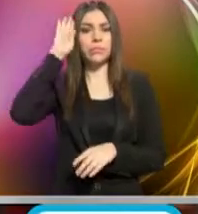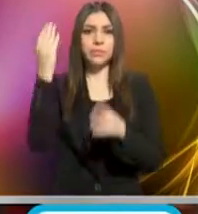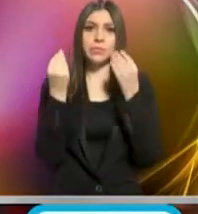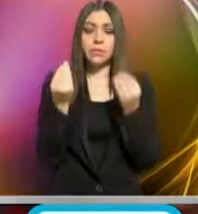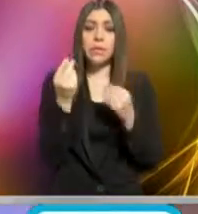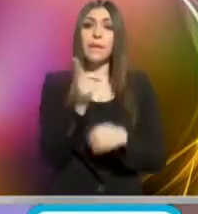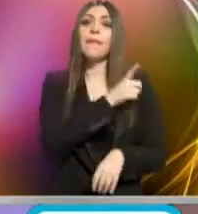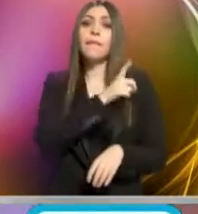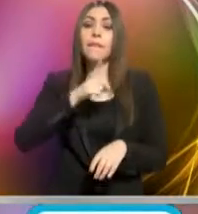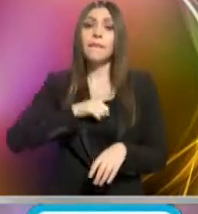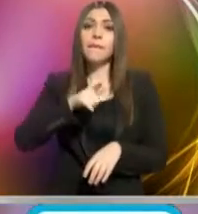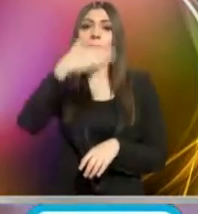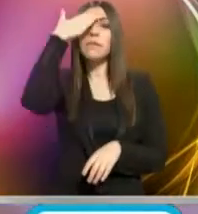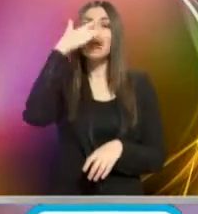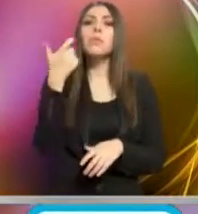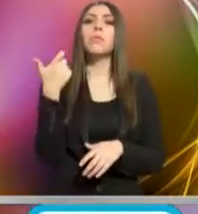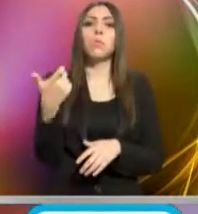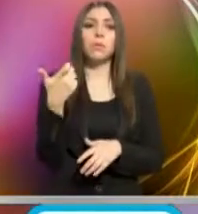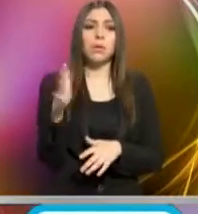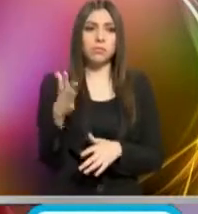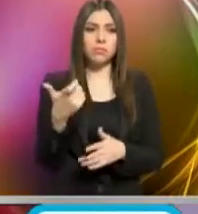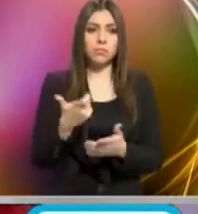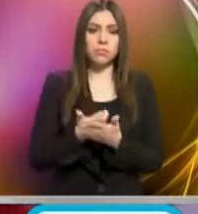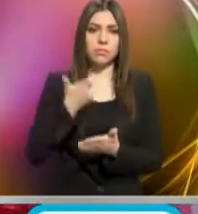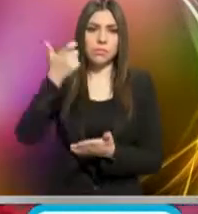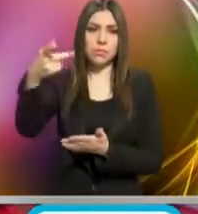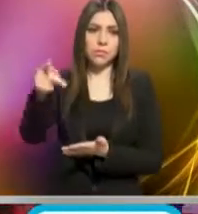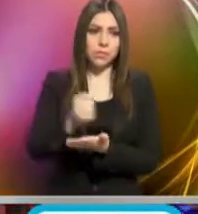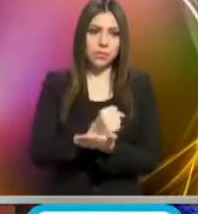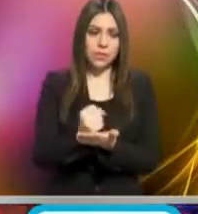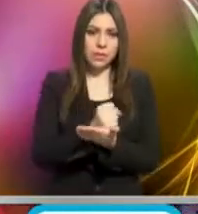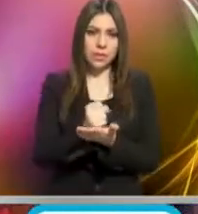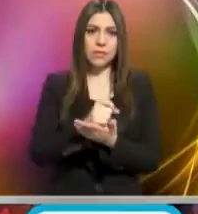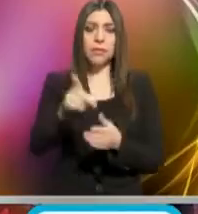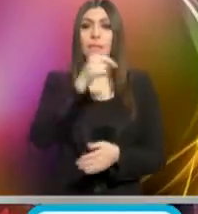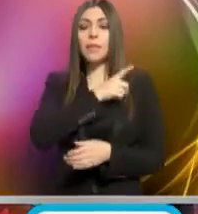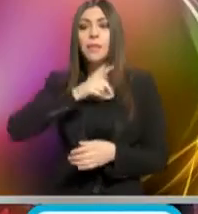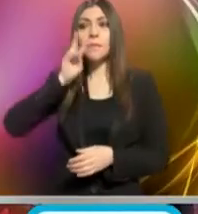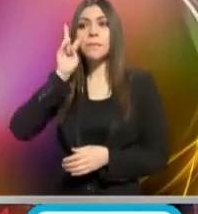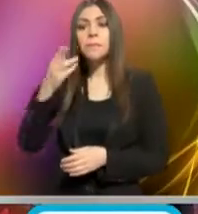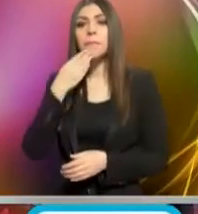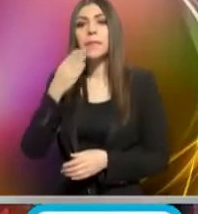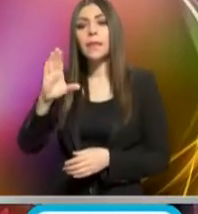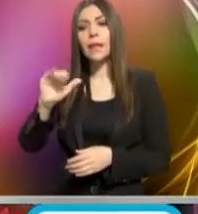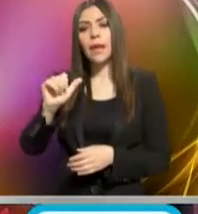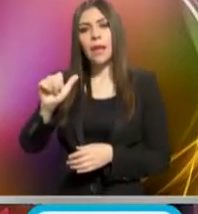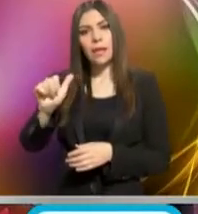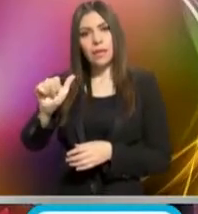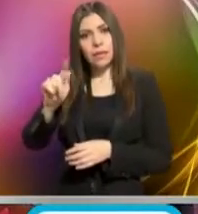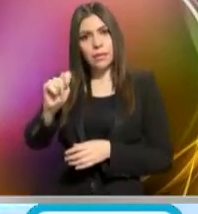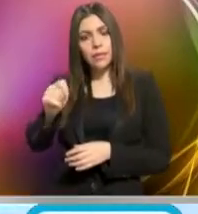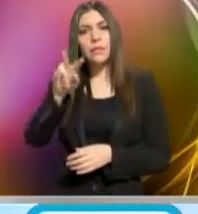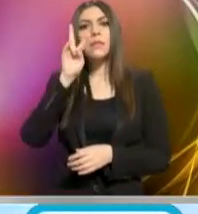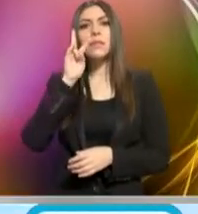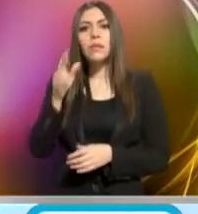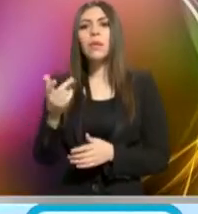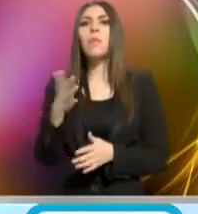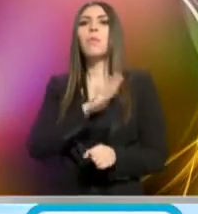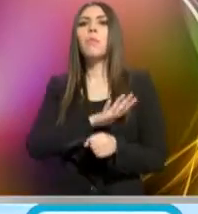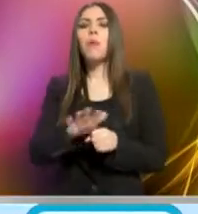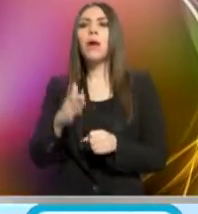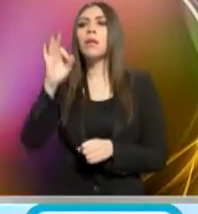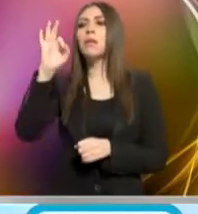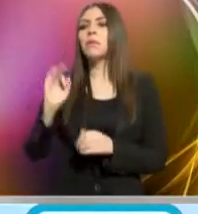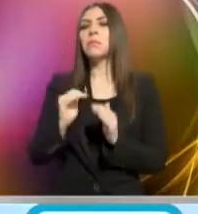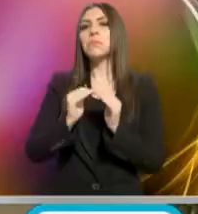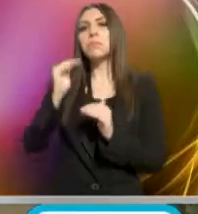muy consciente de cuánto estás pagando en esa tarjeta de crédito. Entonces hay que fijarnos en el CAT y ver qué tarjetas ofrecen menos y cuáles más. Y si tú